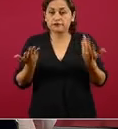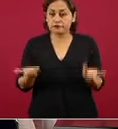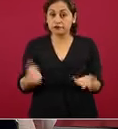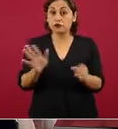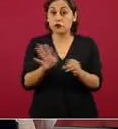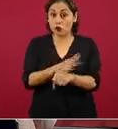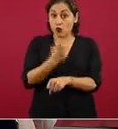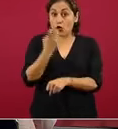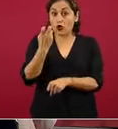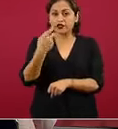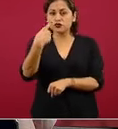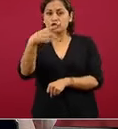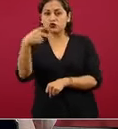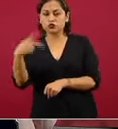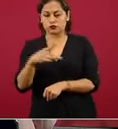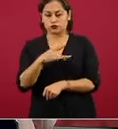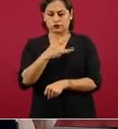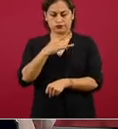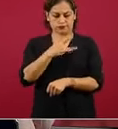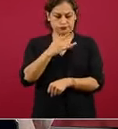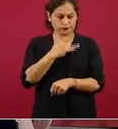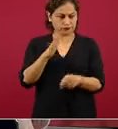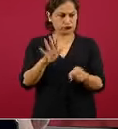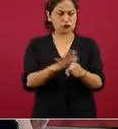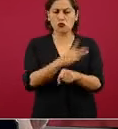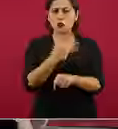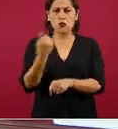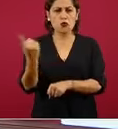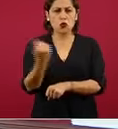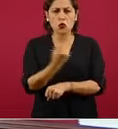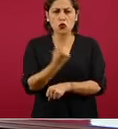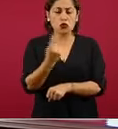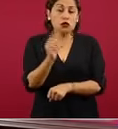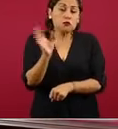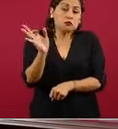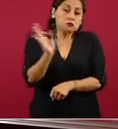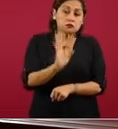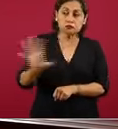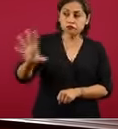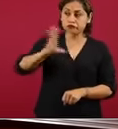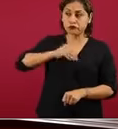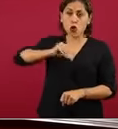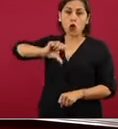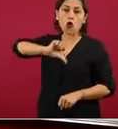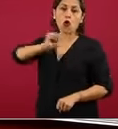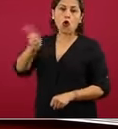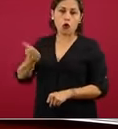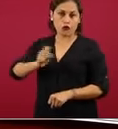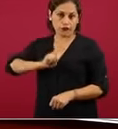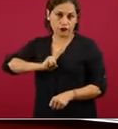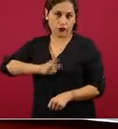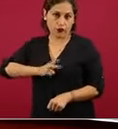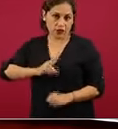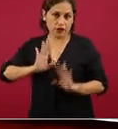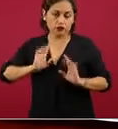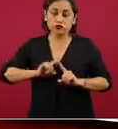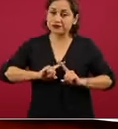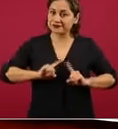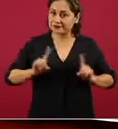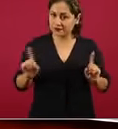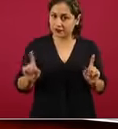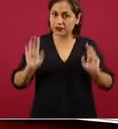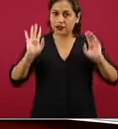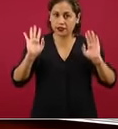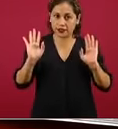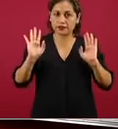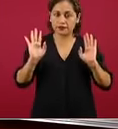cuadro sintomático esté explicado por algún otro agente viral o bacteriano que pudiera estar